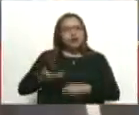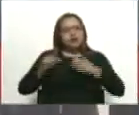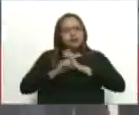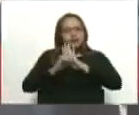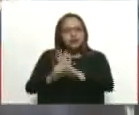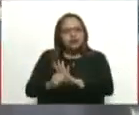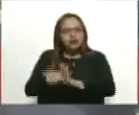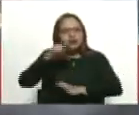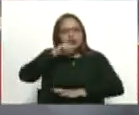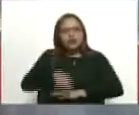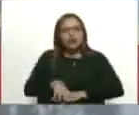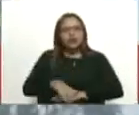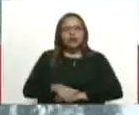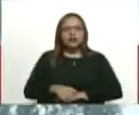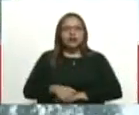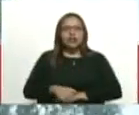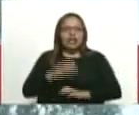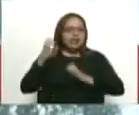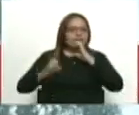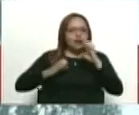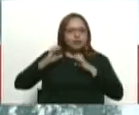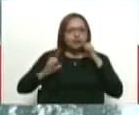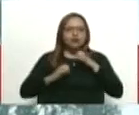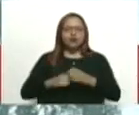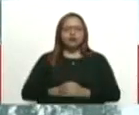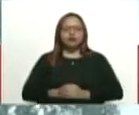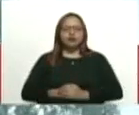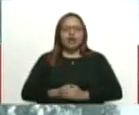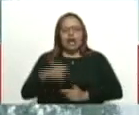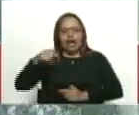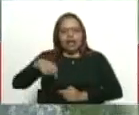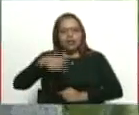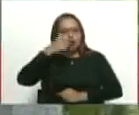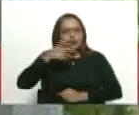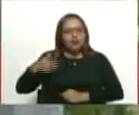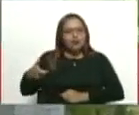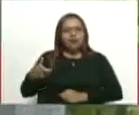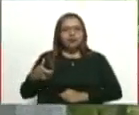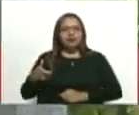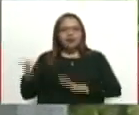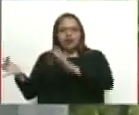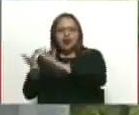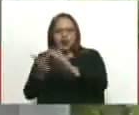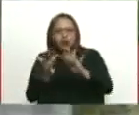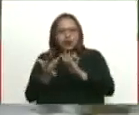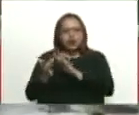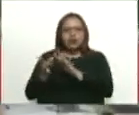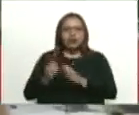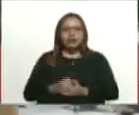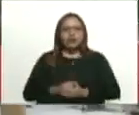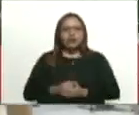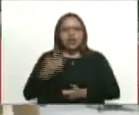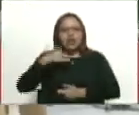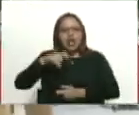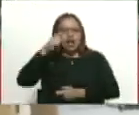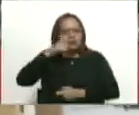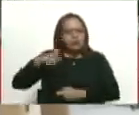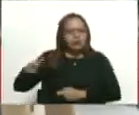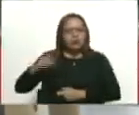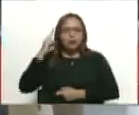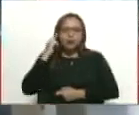emblemático, histórico, de emoción. Aquí el pueblo moscovita y donde está Bolívar, que